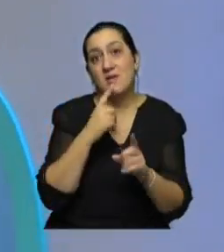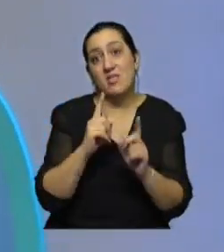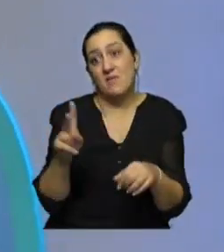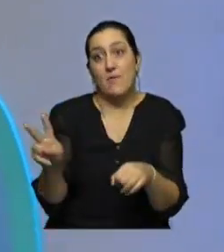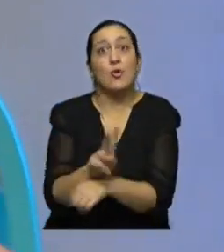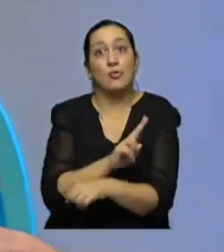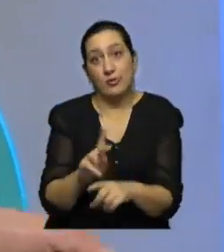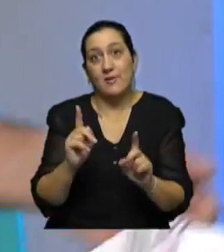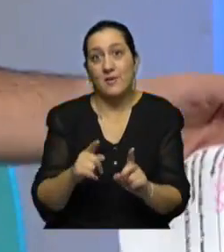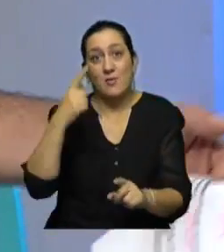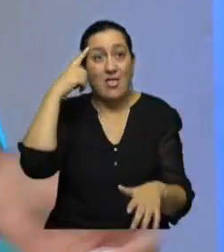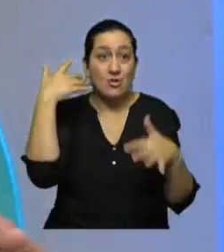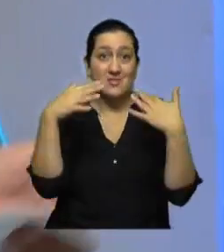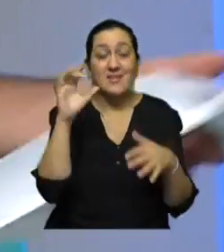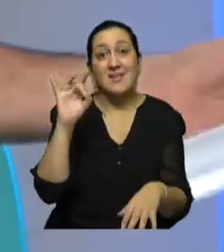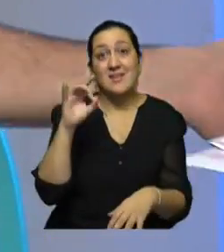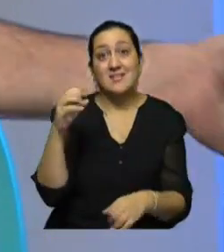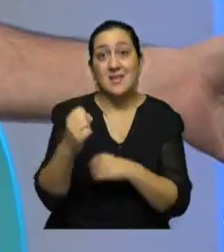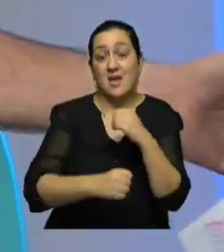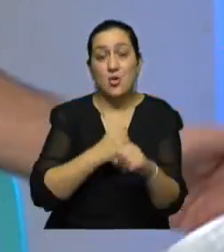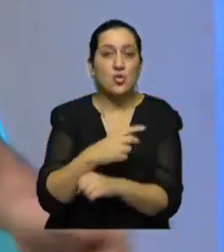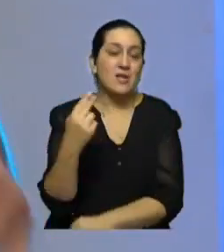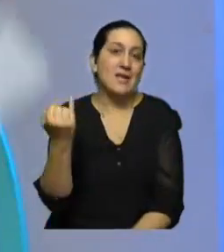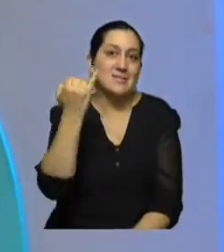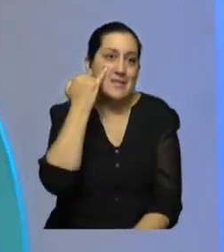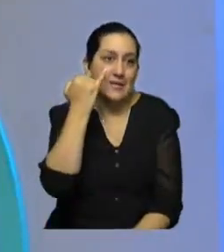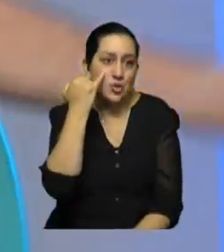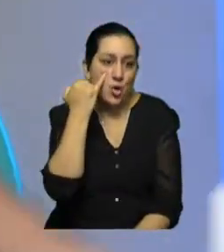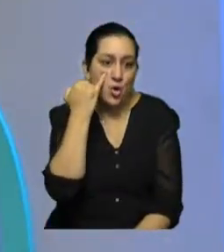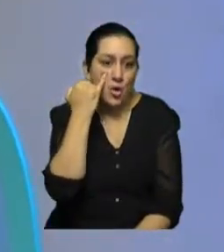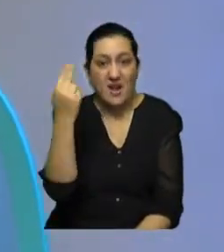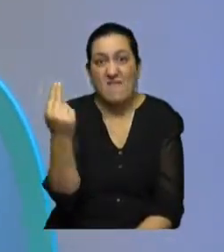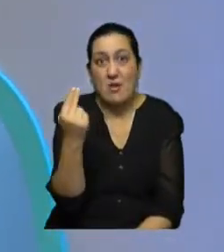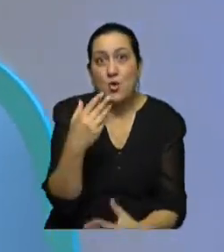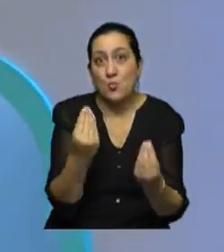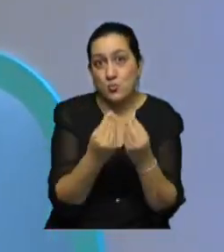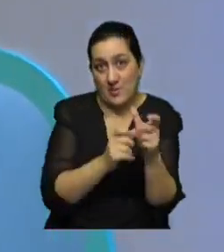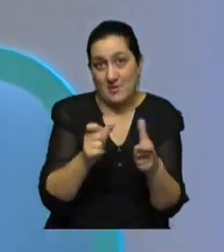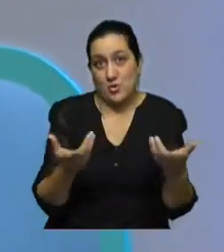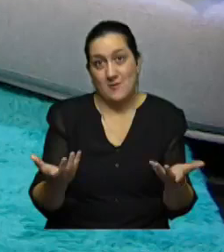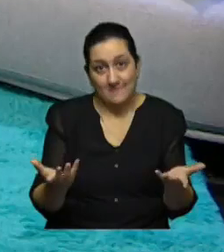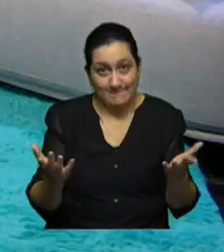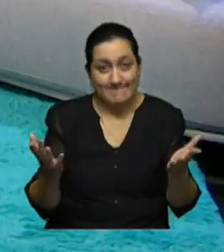que un adolescente de 15 años no esté teniendo sexo en el baño con montones de personas. Bien,